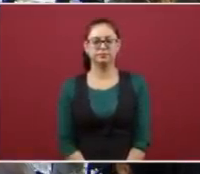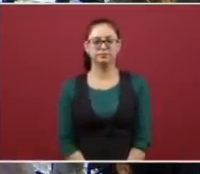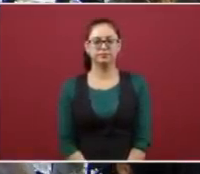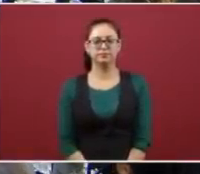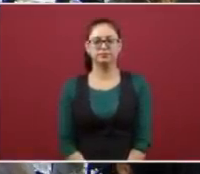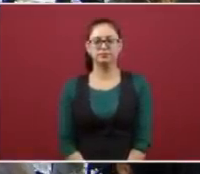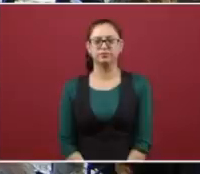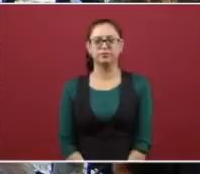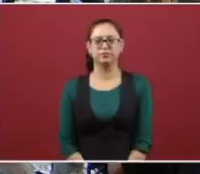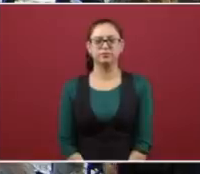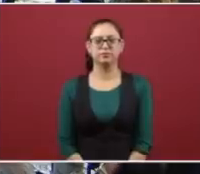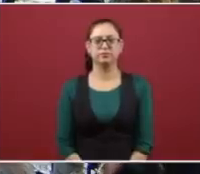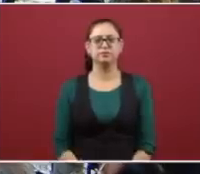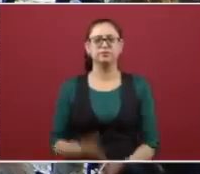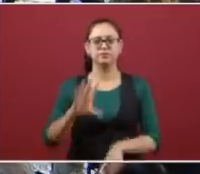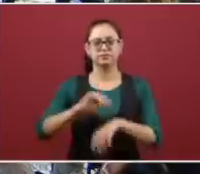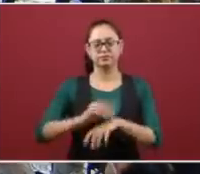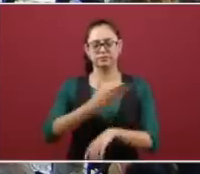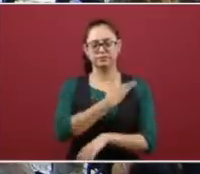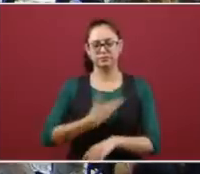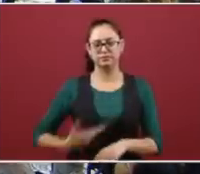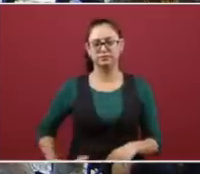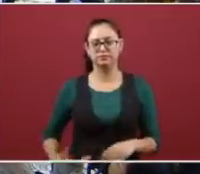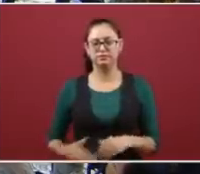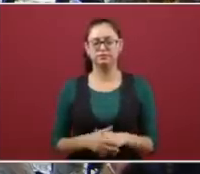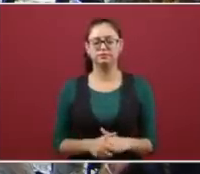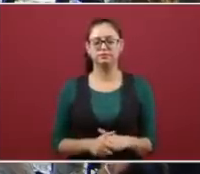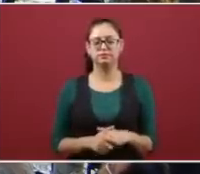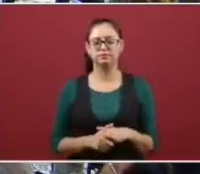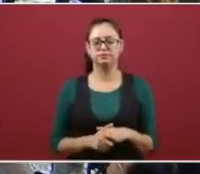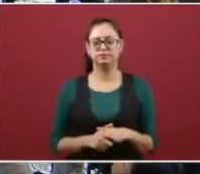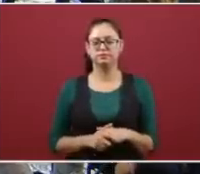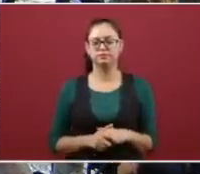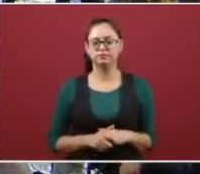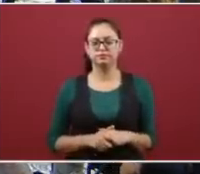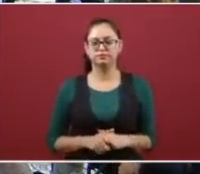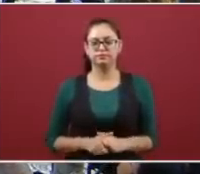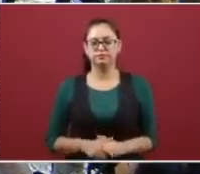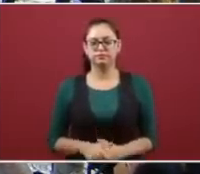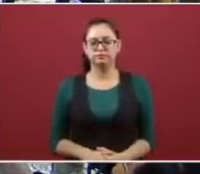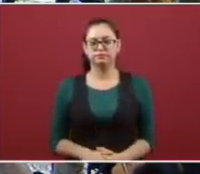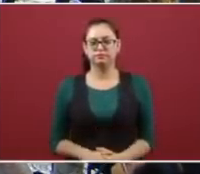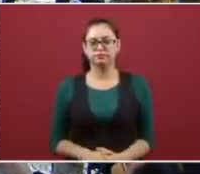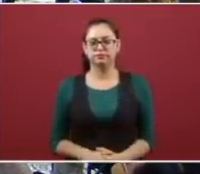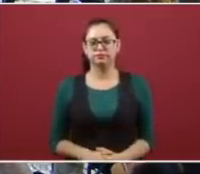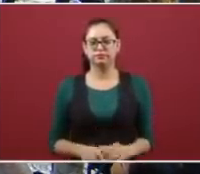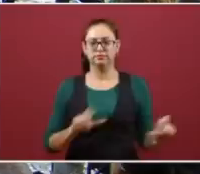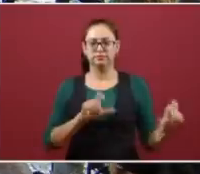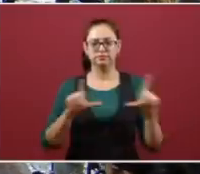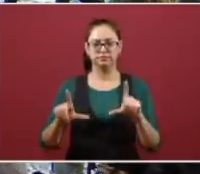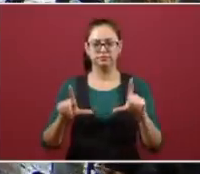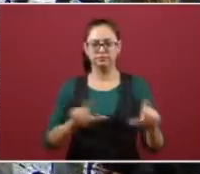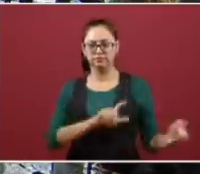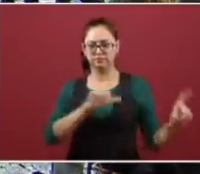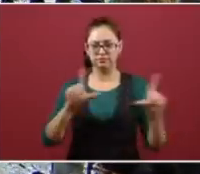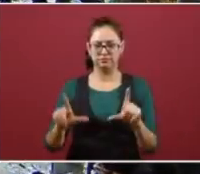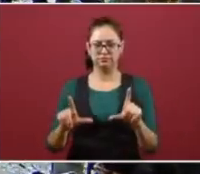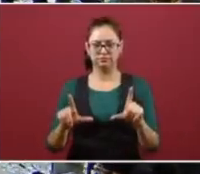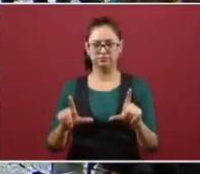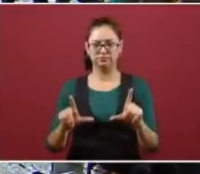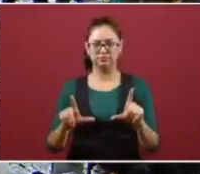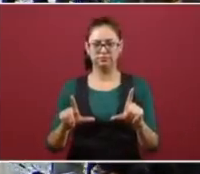con su permiso de presientes saber que tenemos la la que sigue por favor